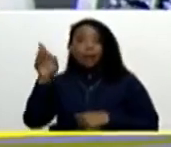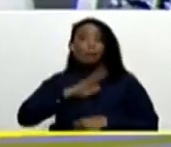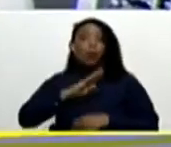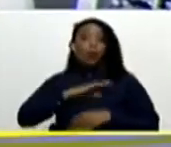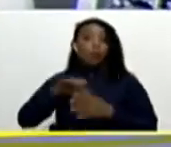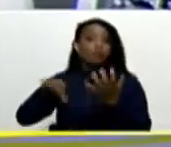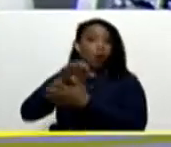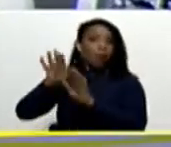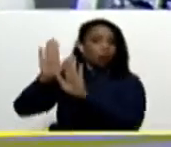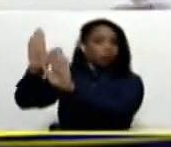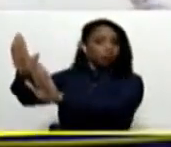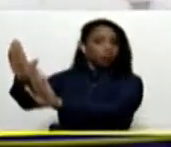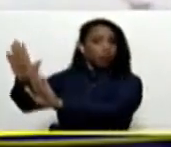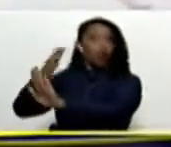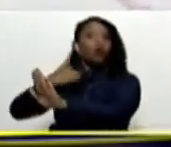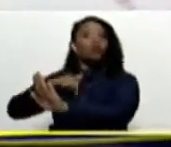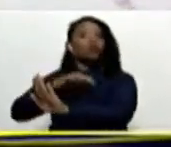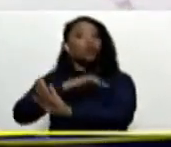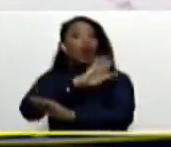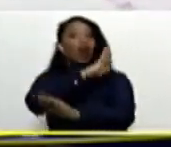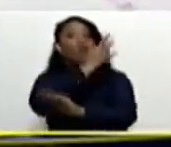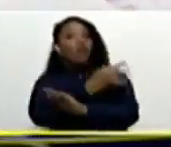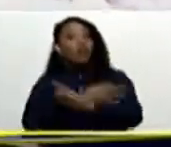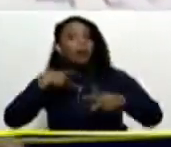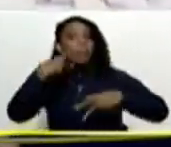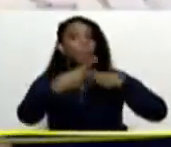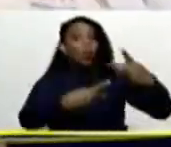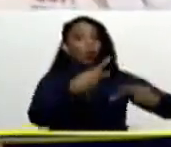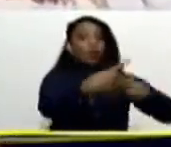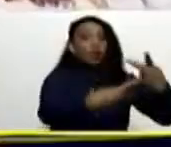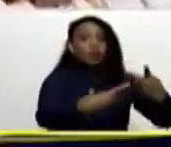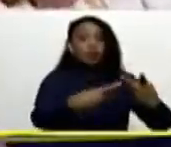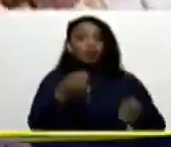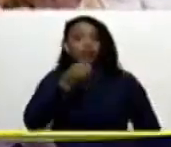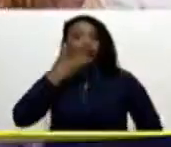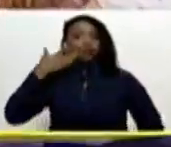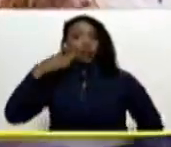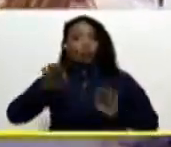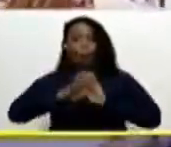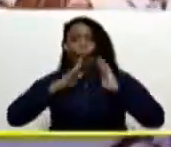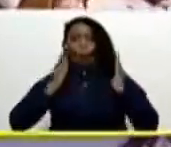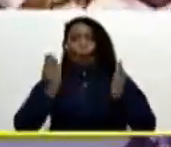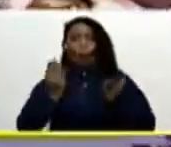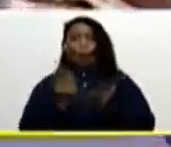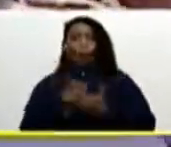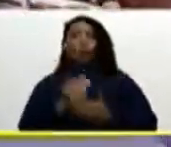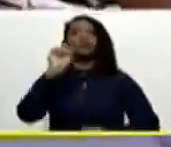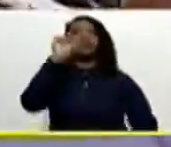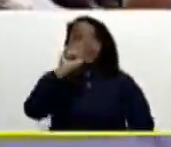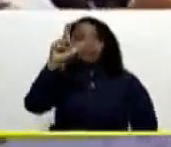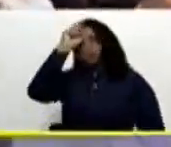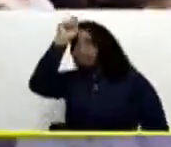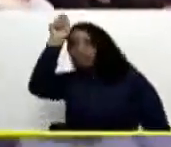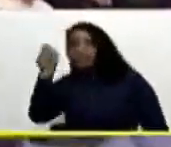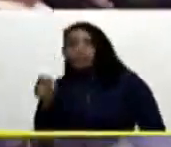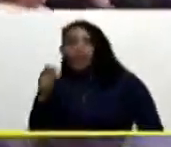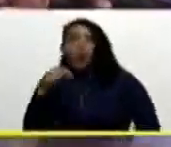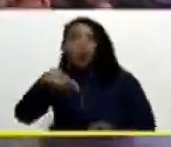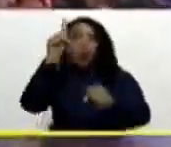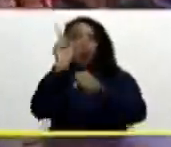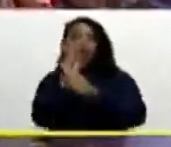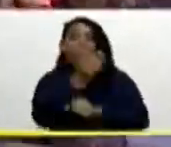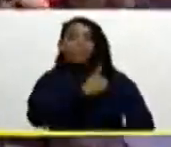problema. Nosotros, las fuerzas progresistas y dignas del mundo, lo reconocemos como el